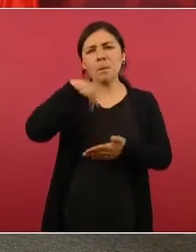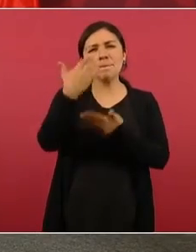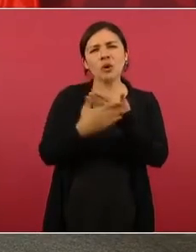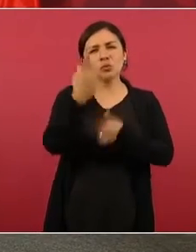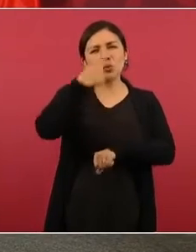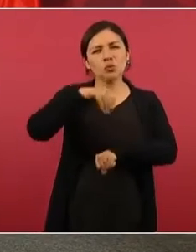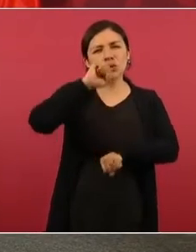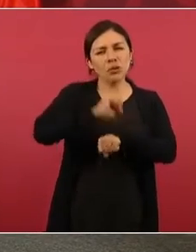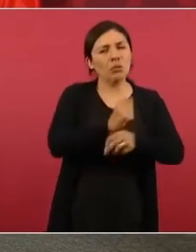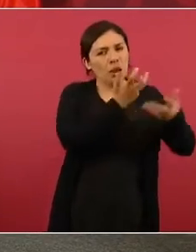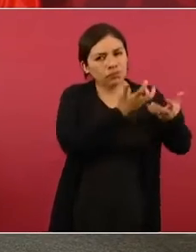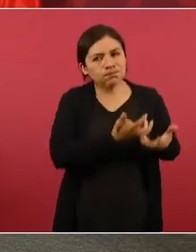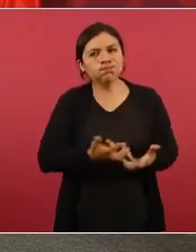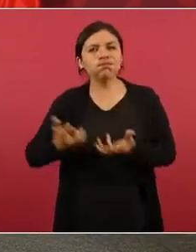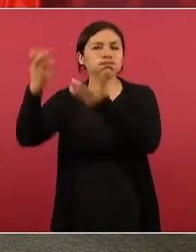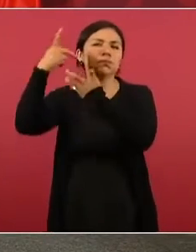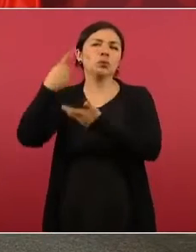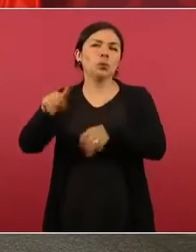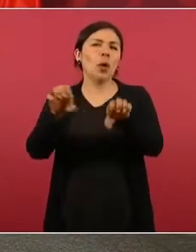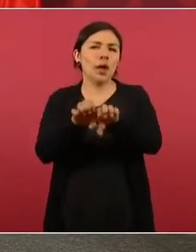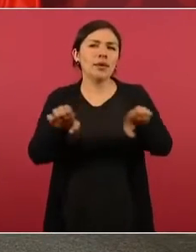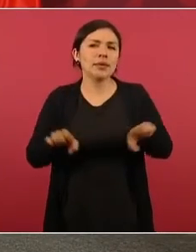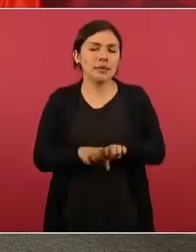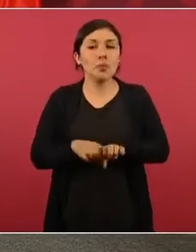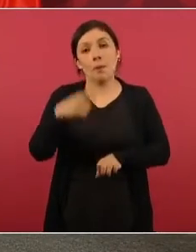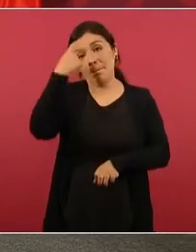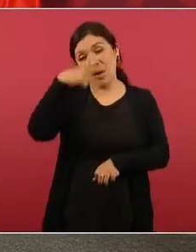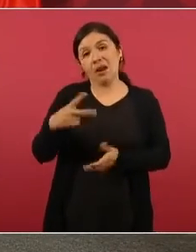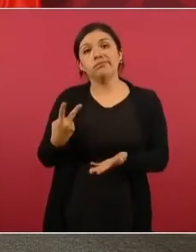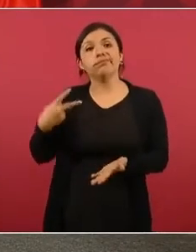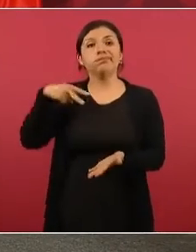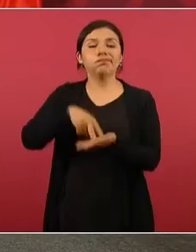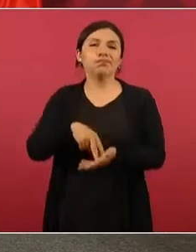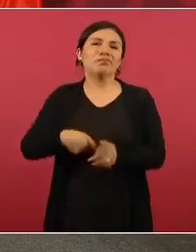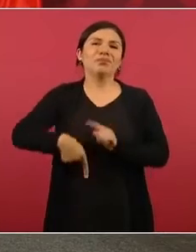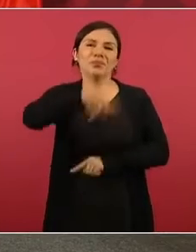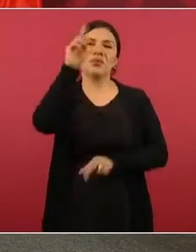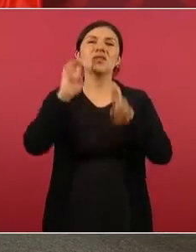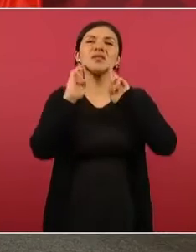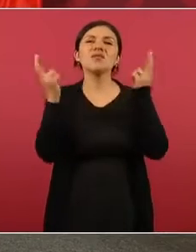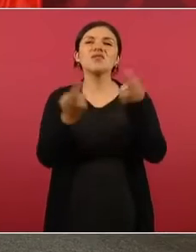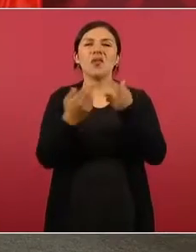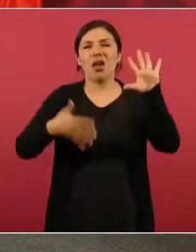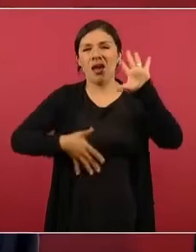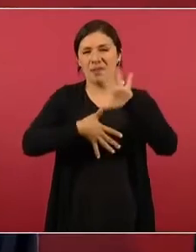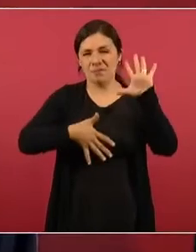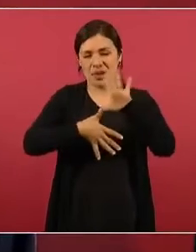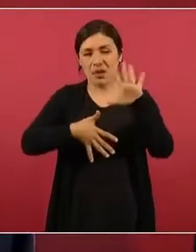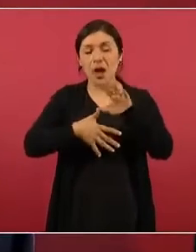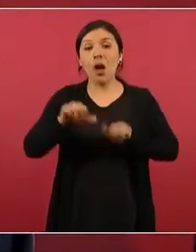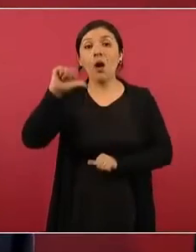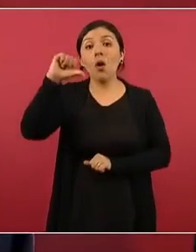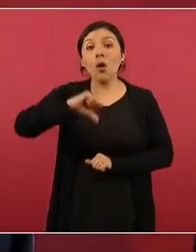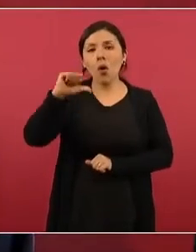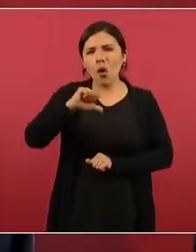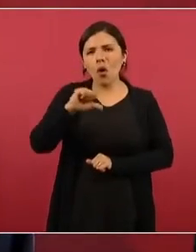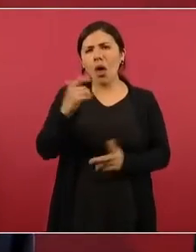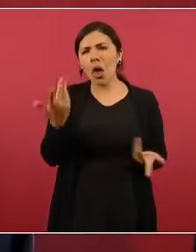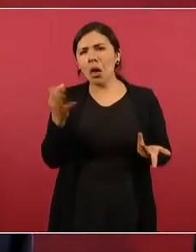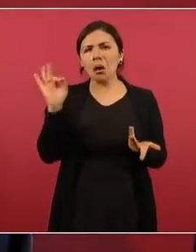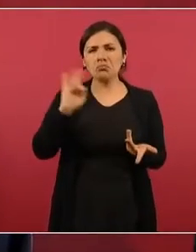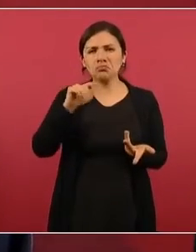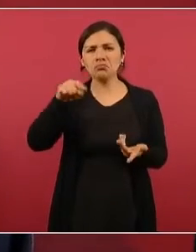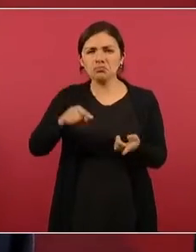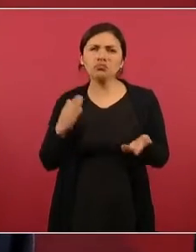se va con todo el equipo. Él nos va a representar en la cumbre, Marcelo Ebrard. Hoy es muy probable que él dé